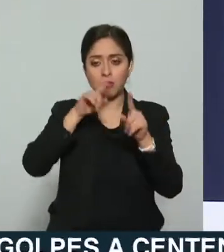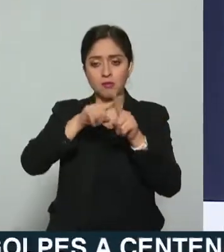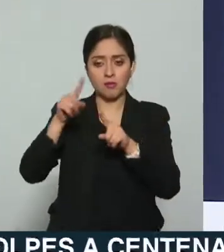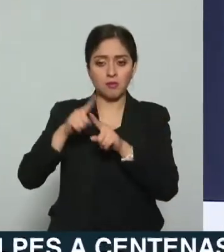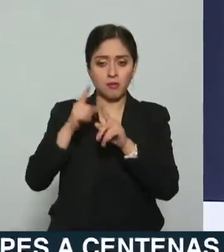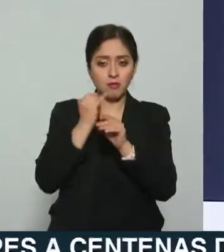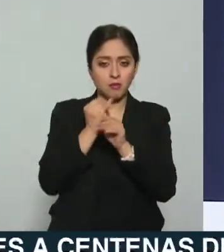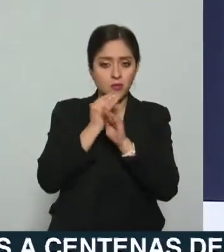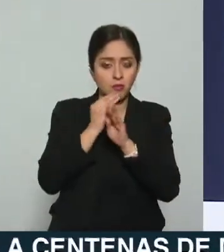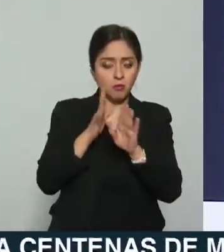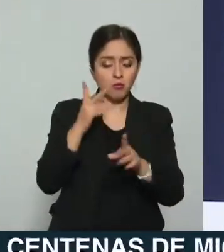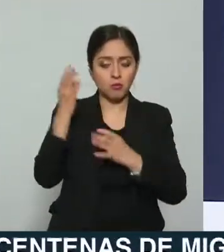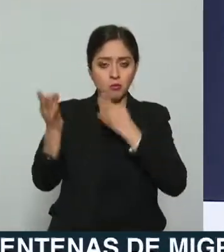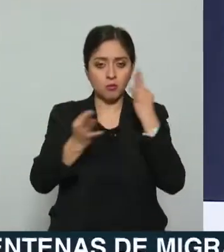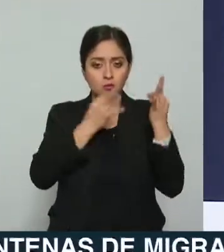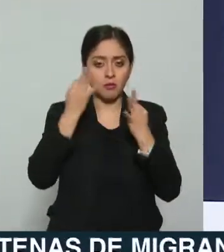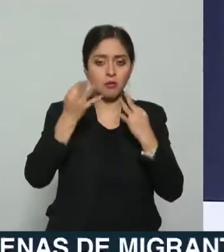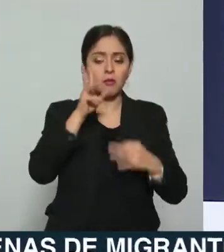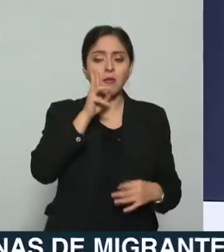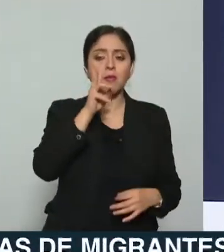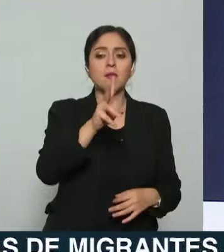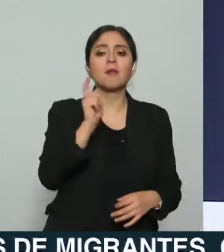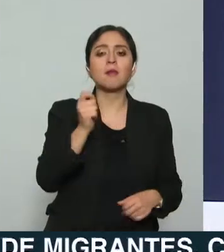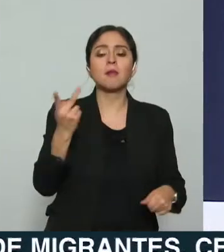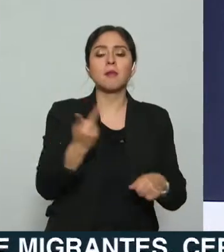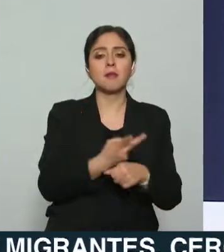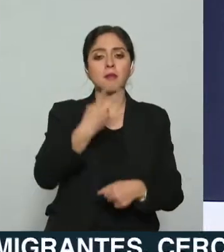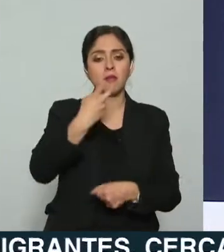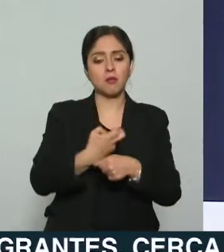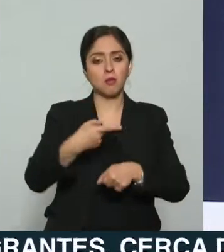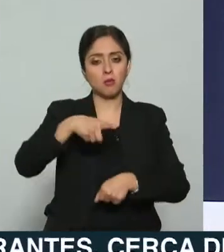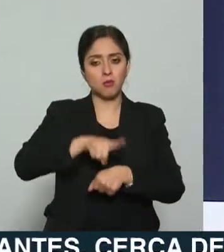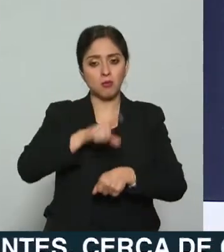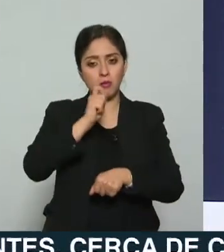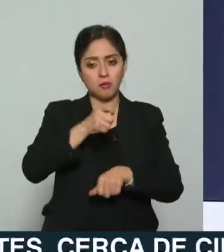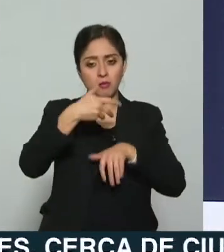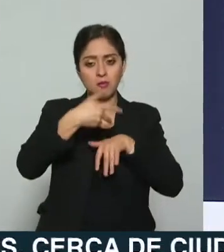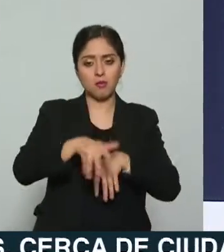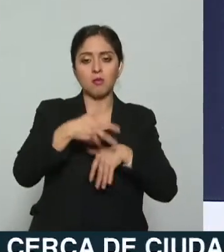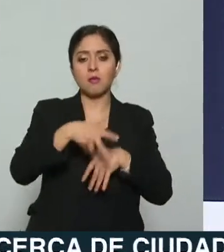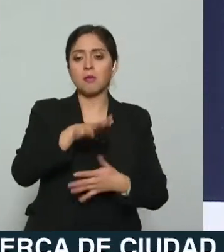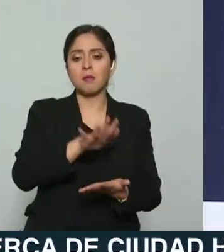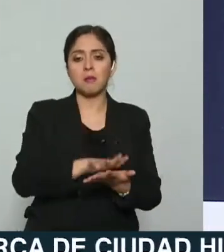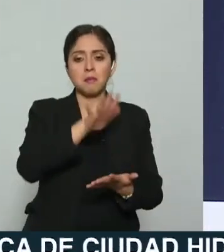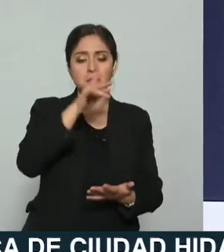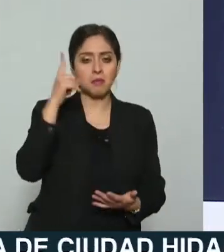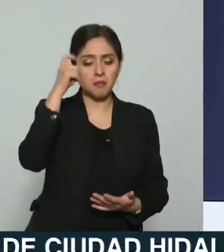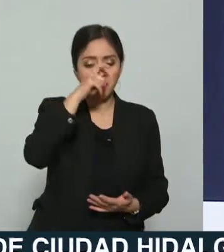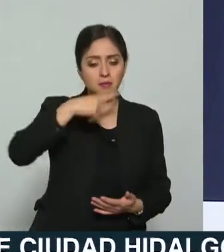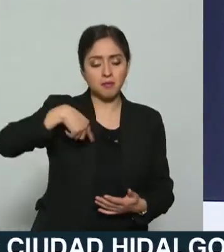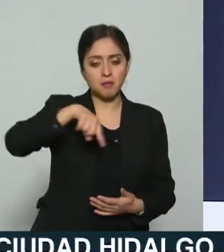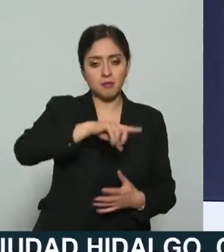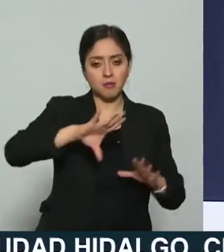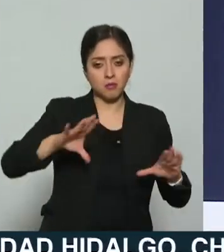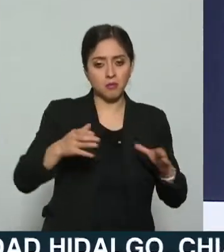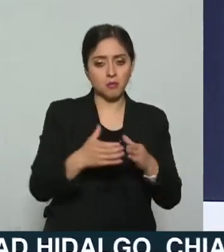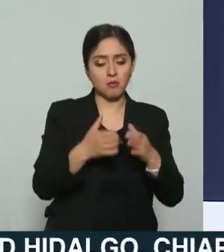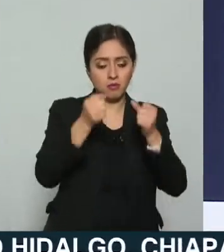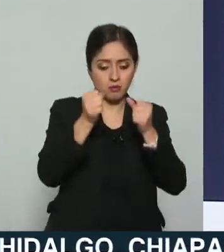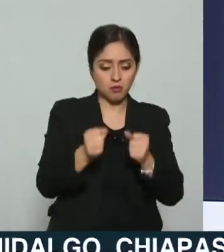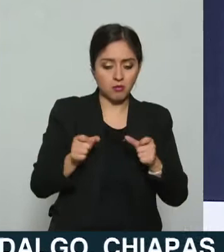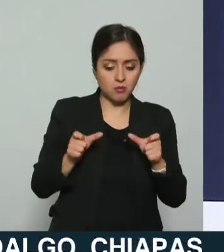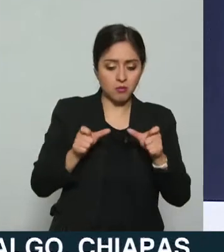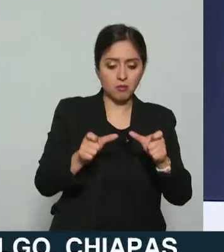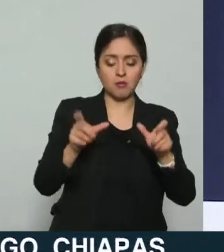informativos, para ver cómo se desarrolla, nos decías, en este segundo día, el pronosticado como el más complejo de esta caravana por la seguridad, la paz y la